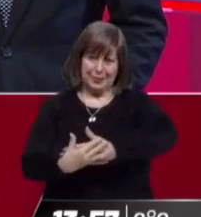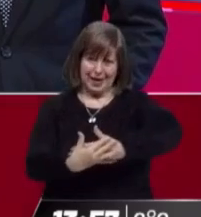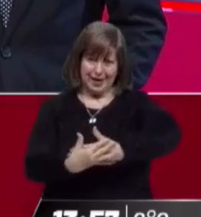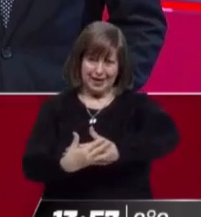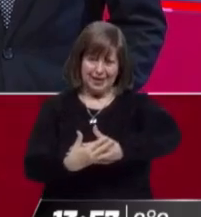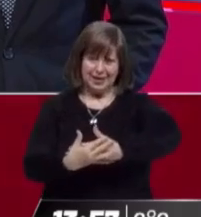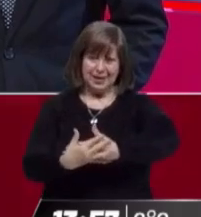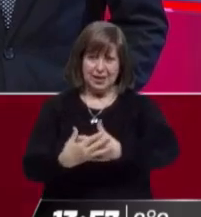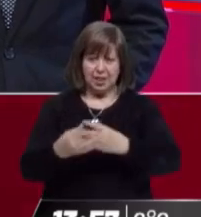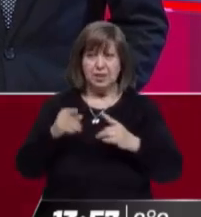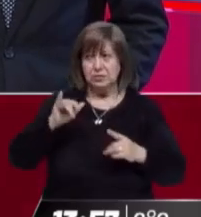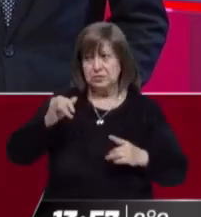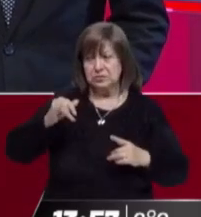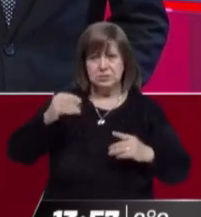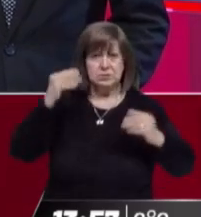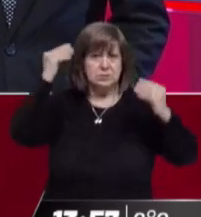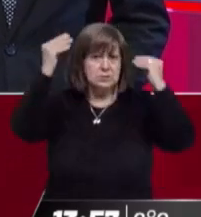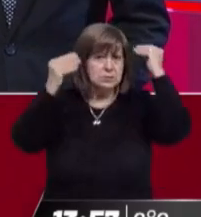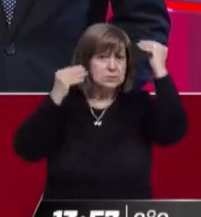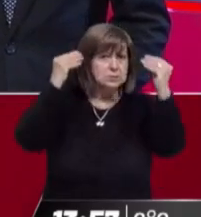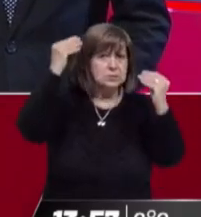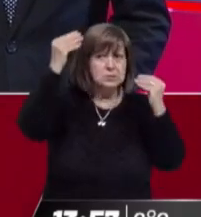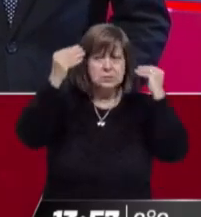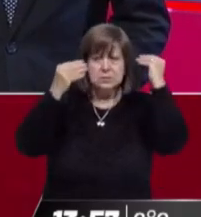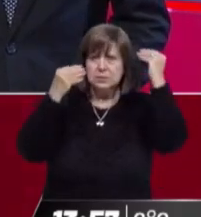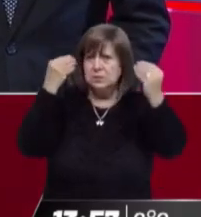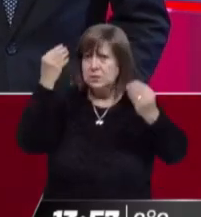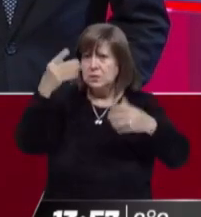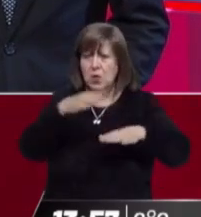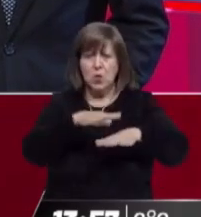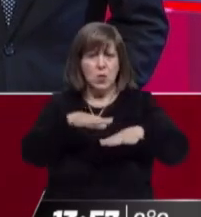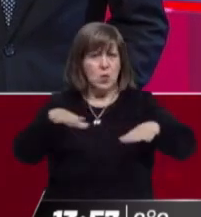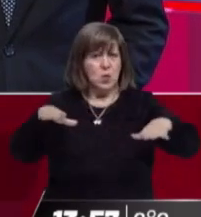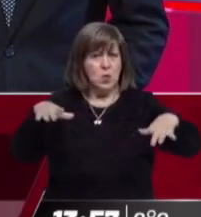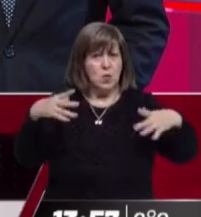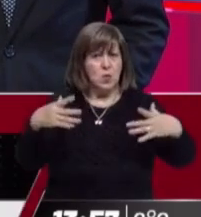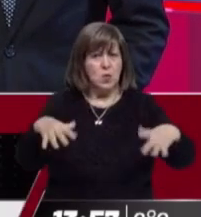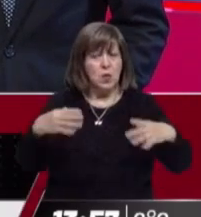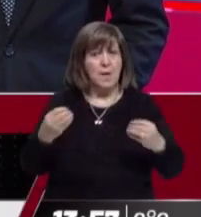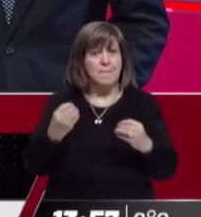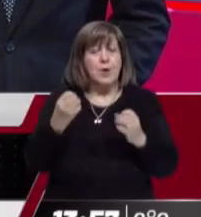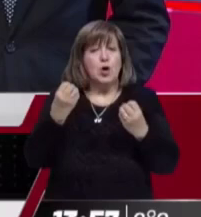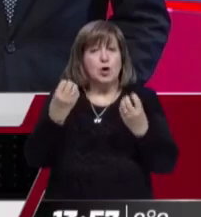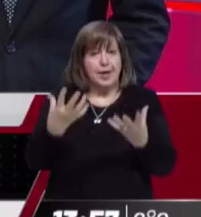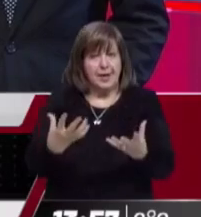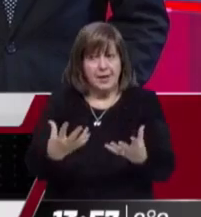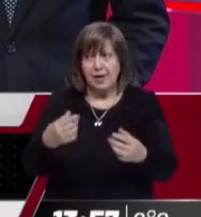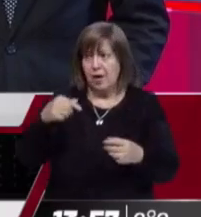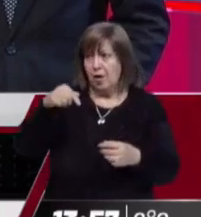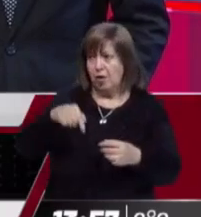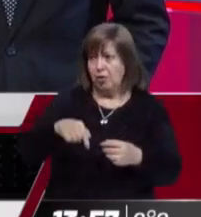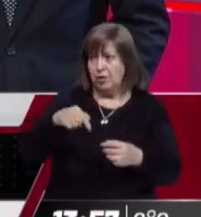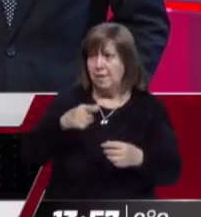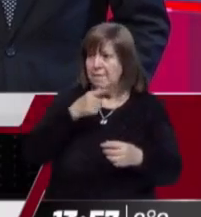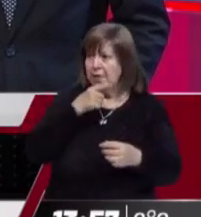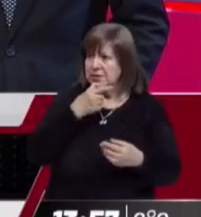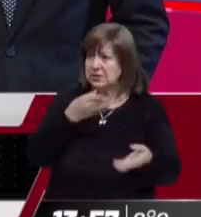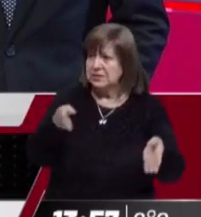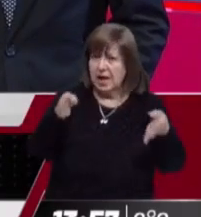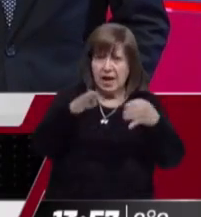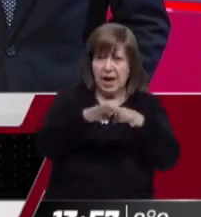Gran preocupación y malestar en el sector de neonatología del Hospital Carrillo, porque en el día de hoy les anunciaron que va a